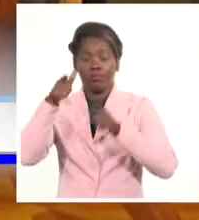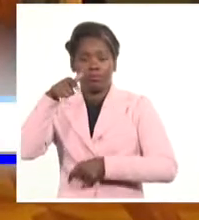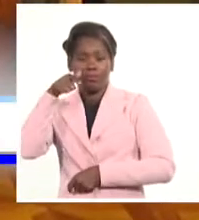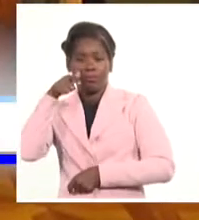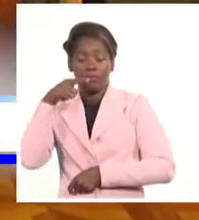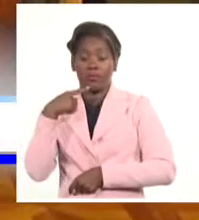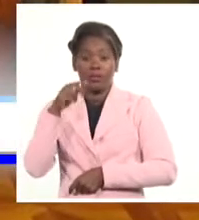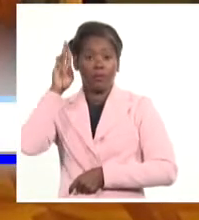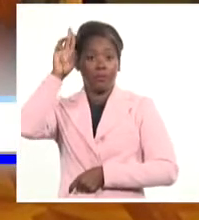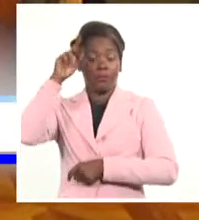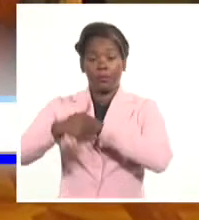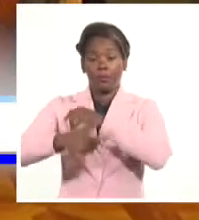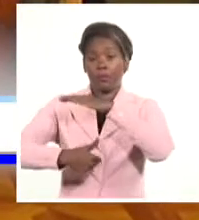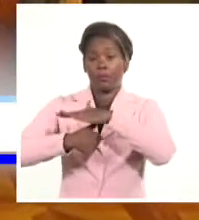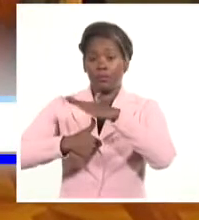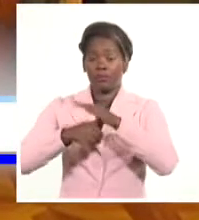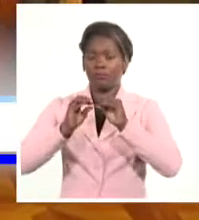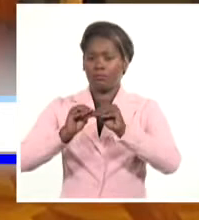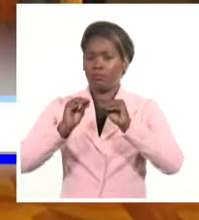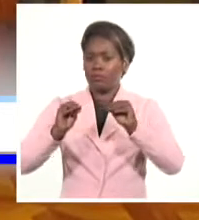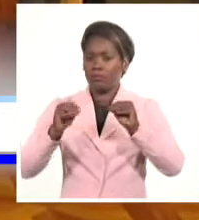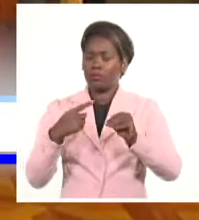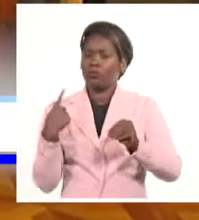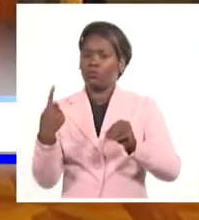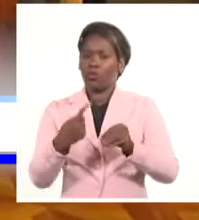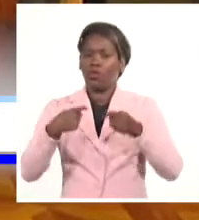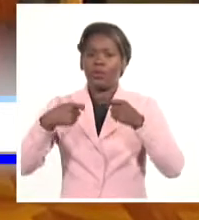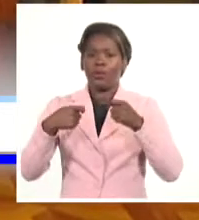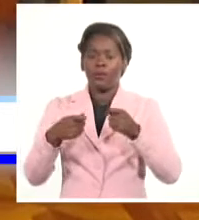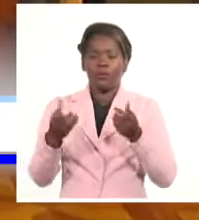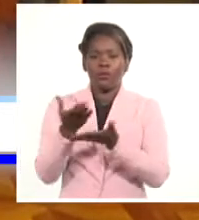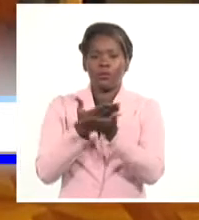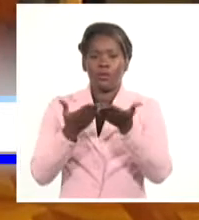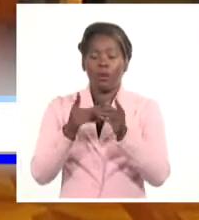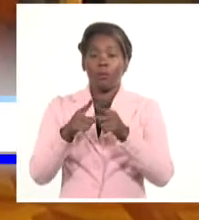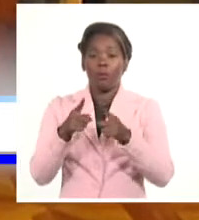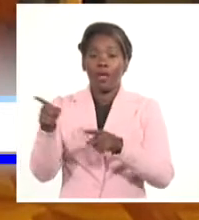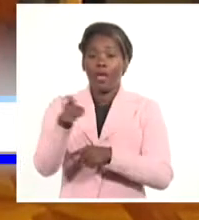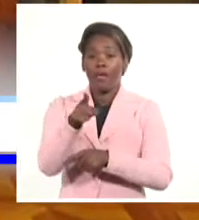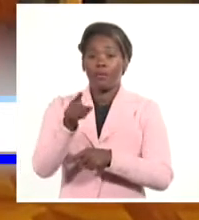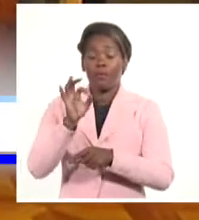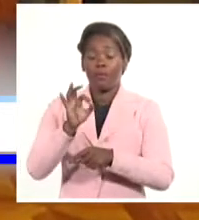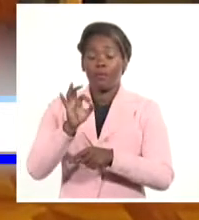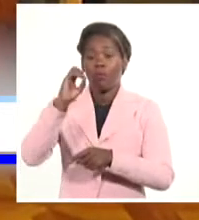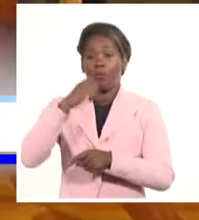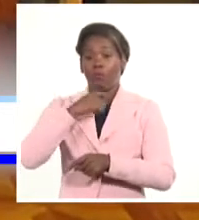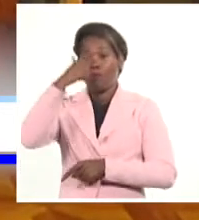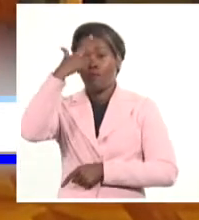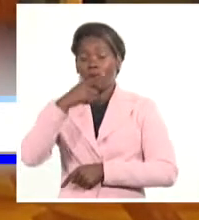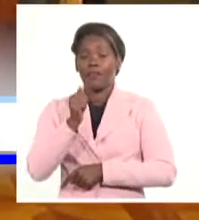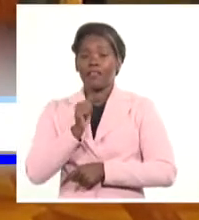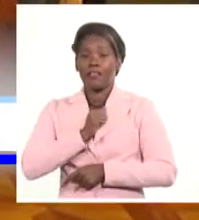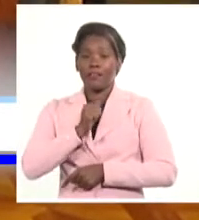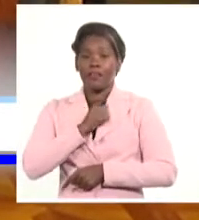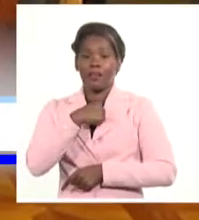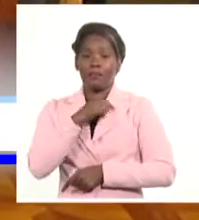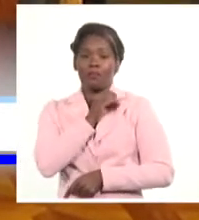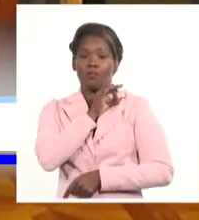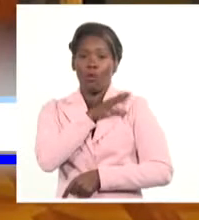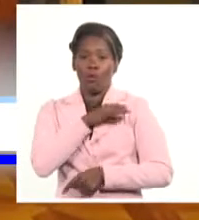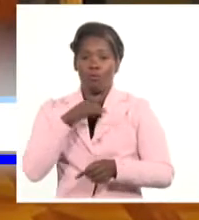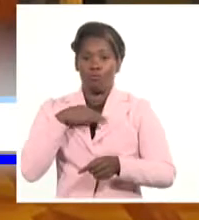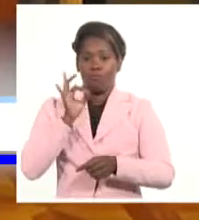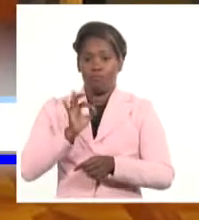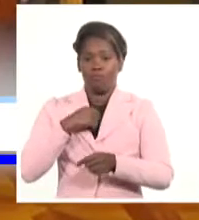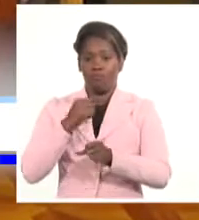diálogo y gobernabilidad planteado ante el empeño de la oposición de destituirlo. La Comisión Permanente de la Organización de Estados Americanos aprobó